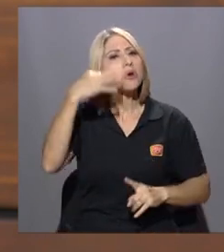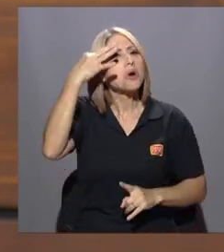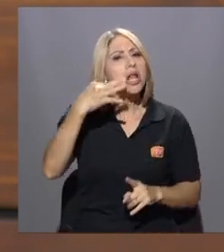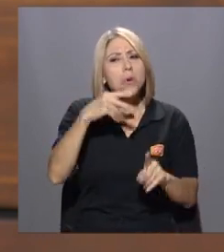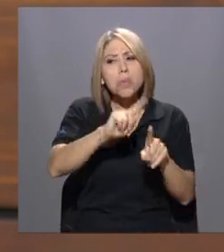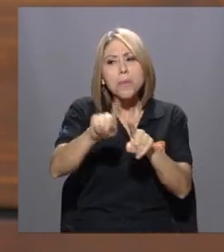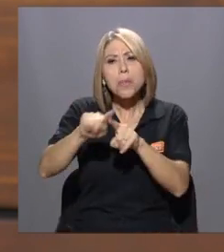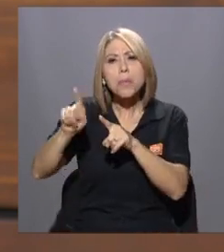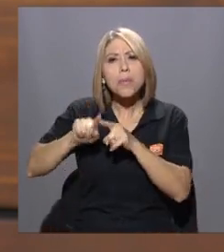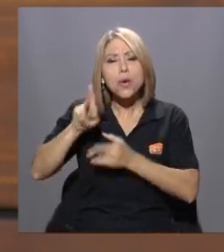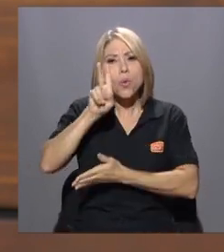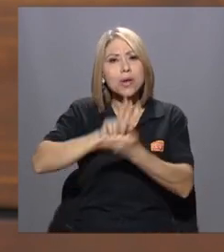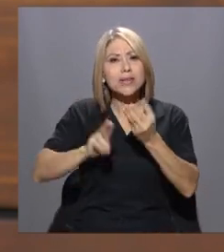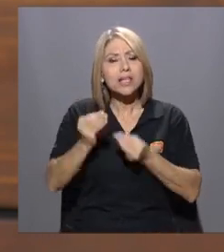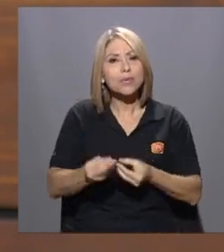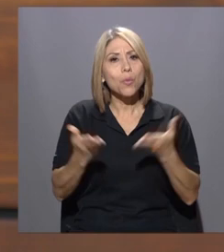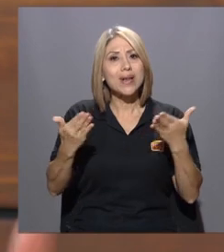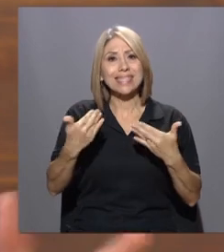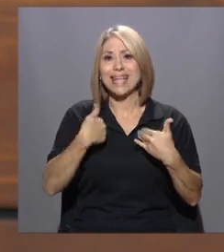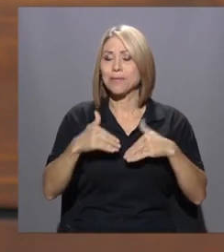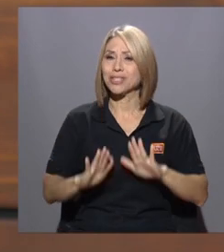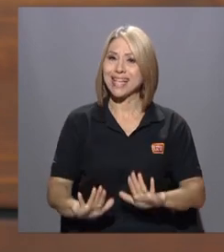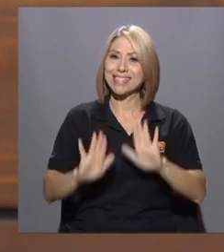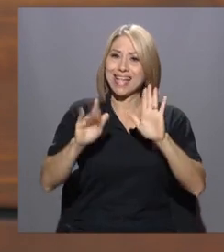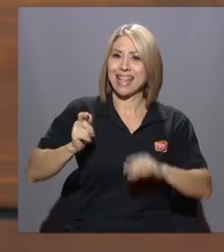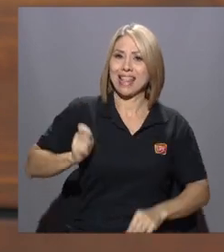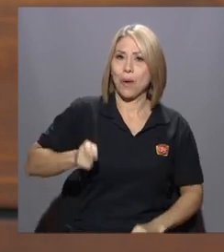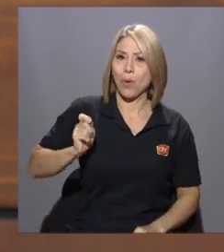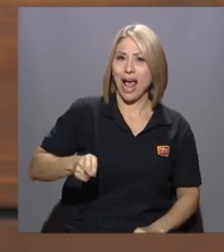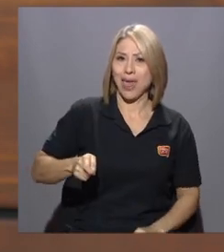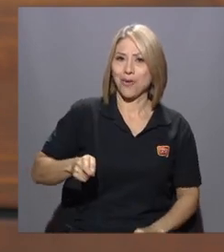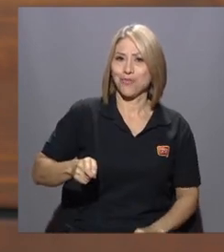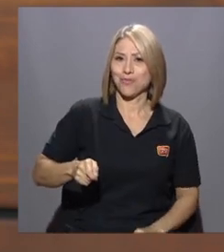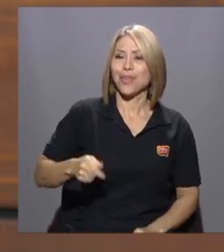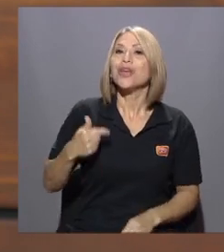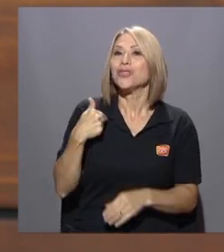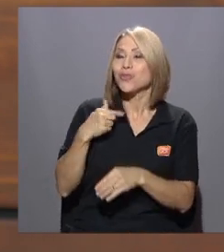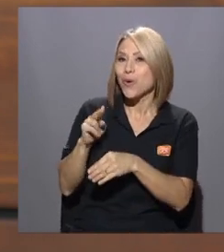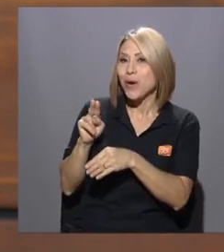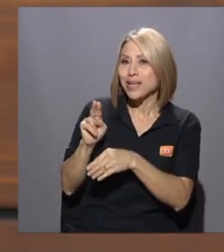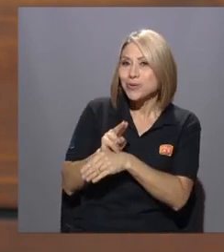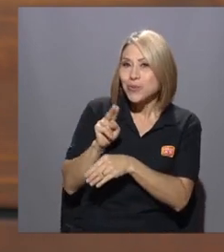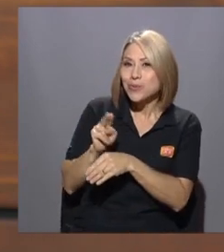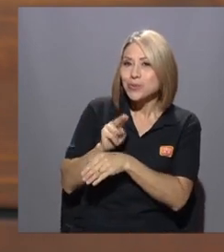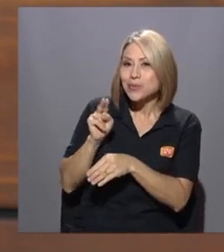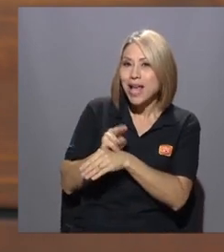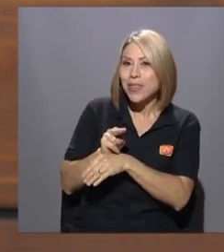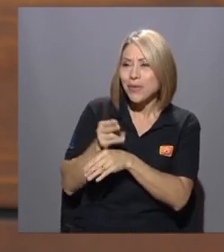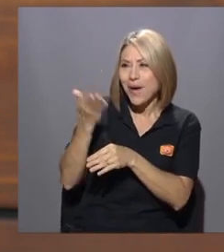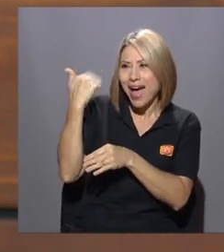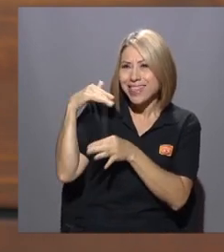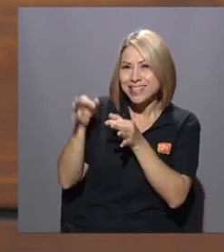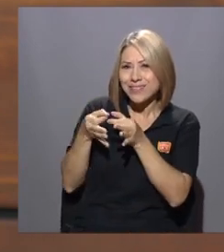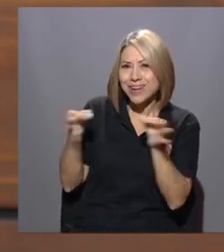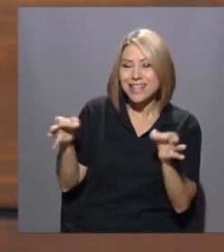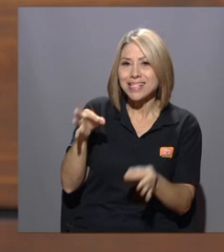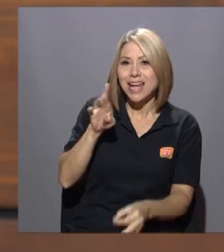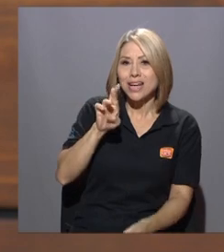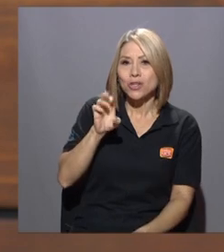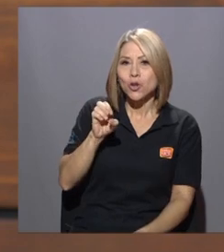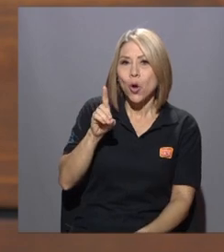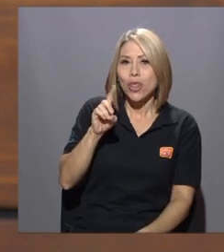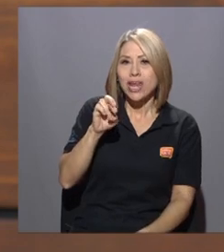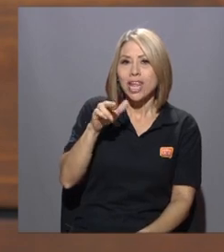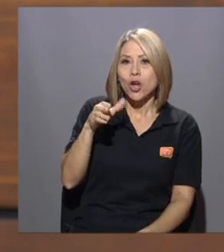públicas tenemos un excelente abogado. Y con esto estoy parafraseando realmente a Rodrigo Facio, quien decía que el